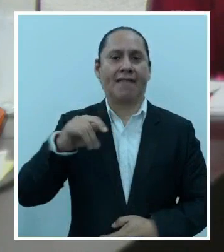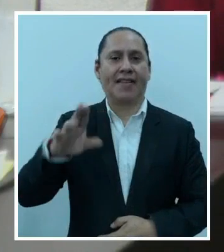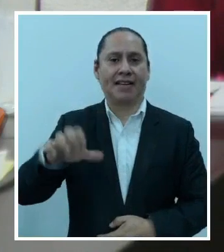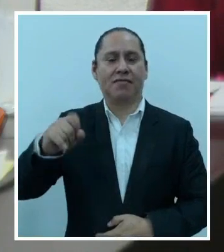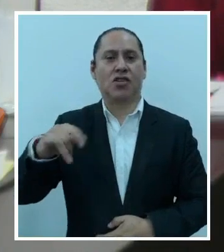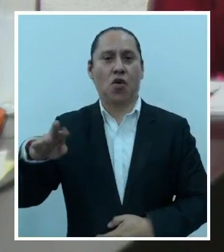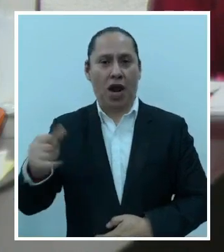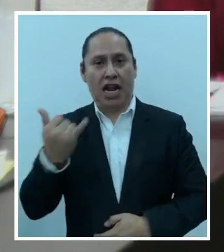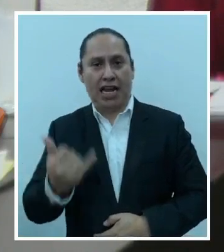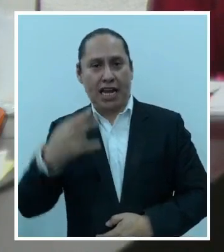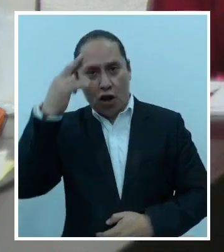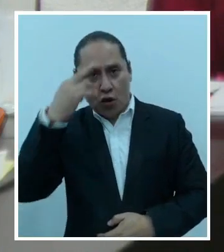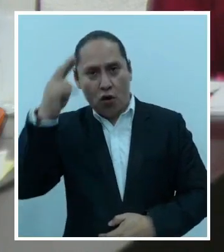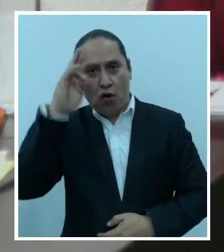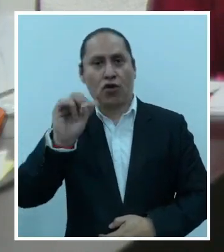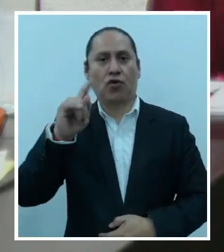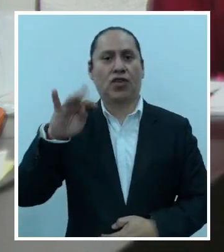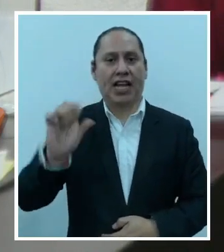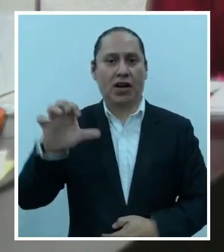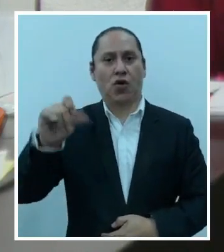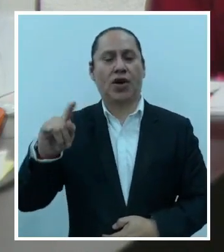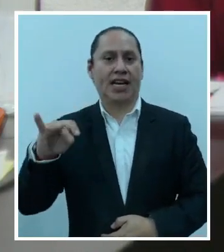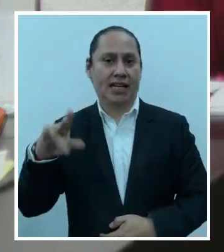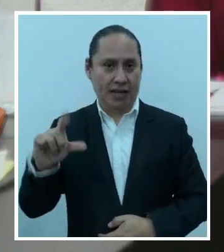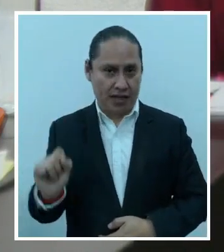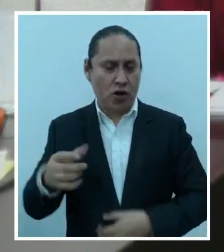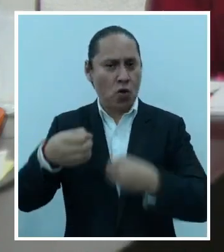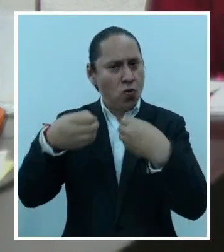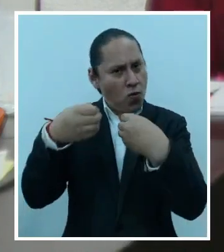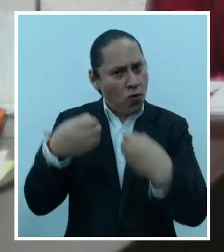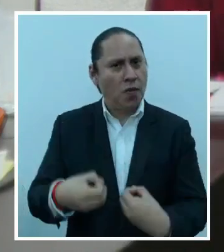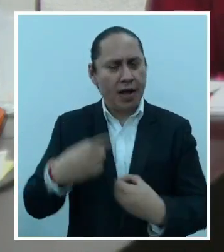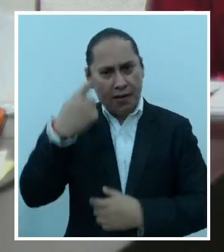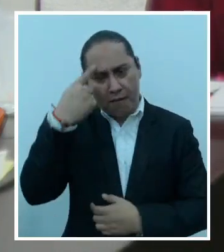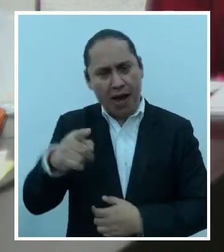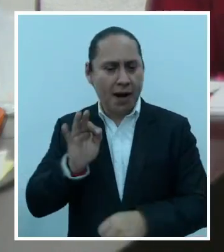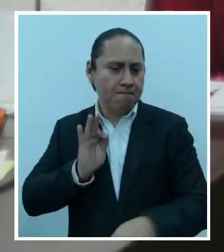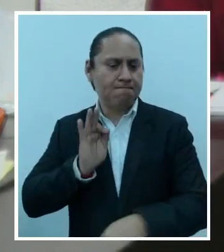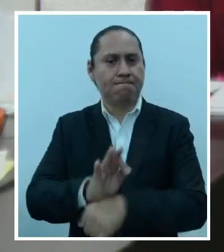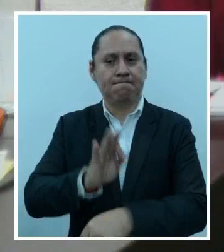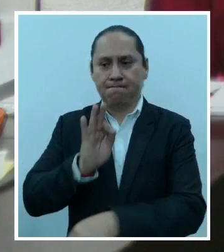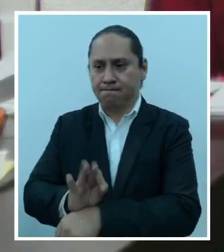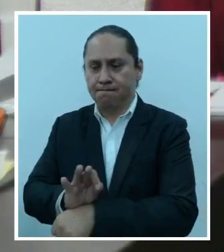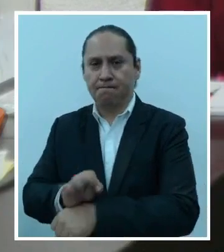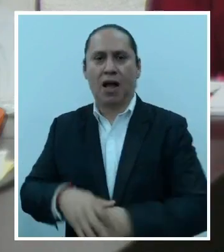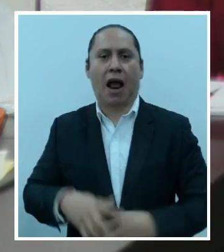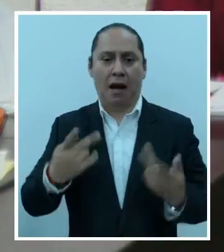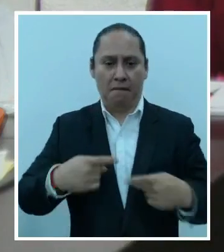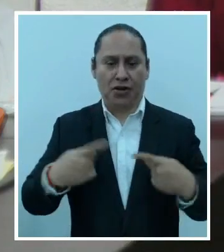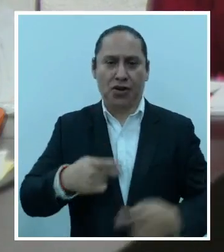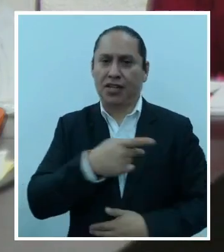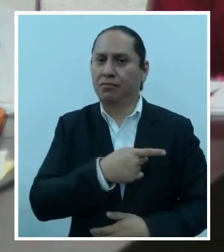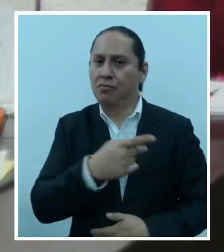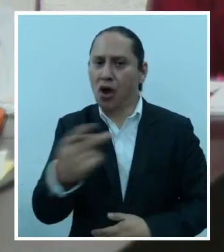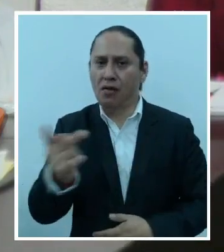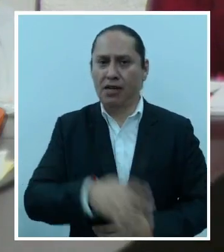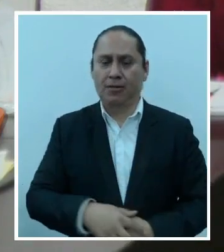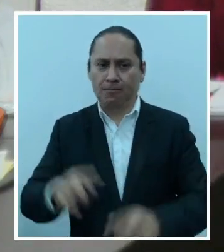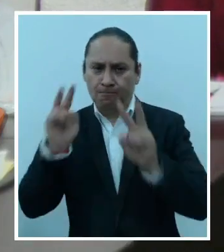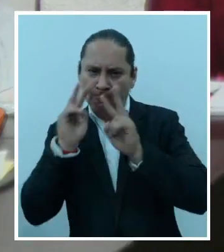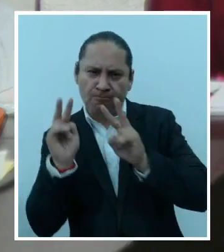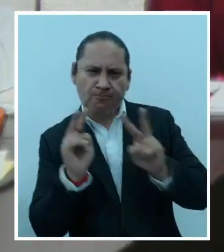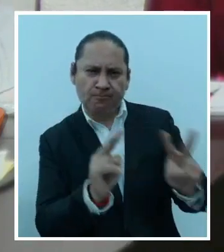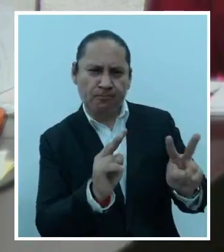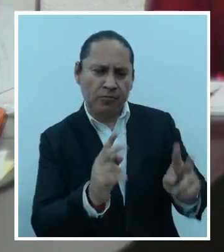Obrador y el dror rutilio Escandón cadenas está ocupada Para proteger a los que menos tienen con una visión